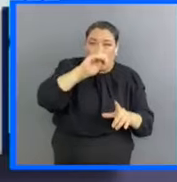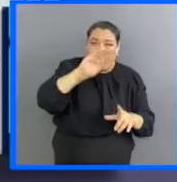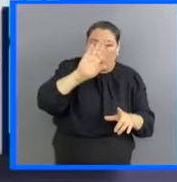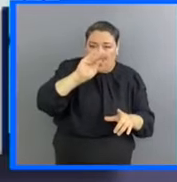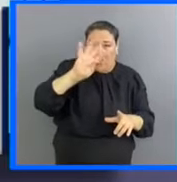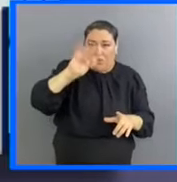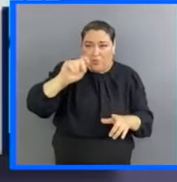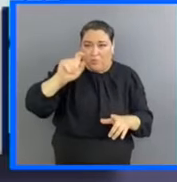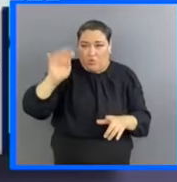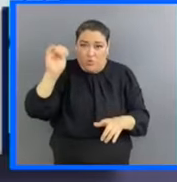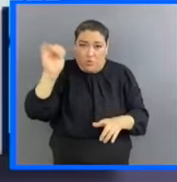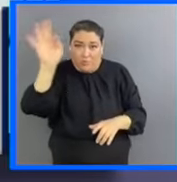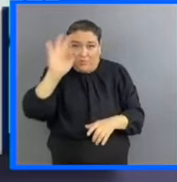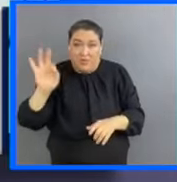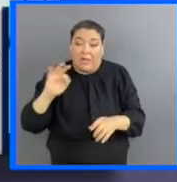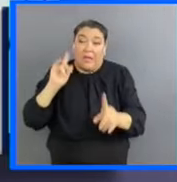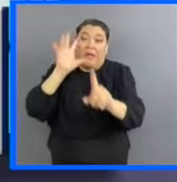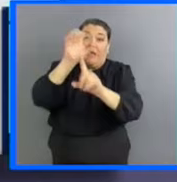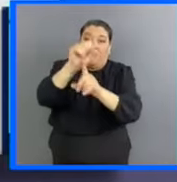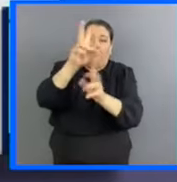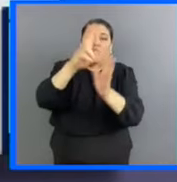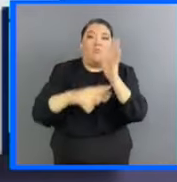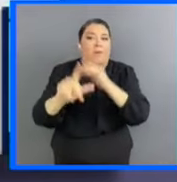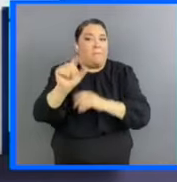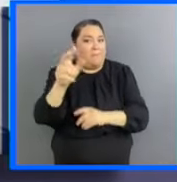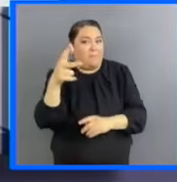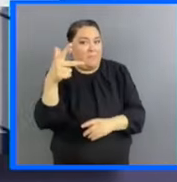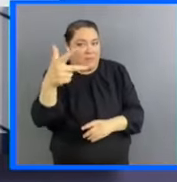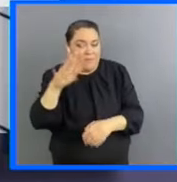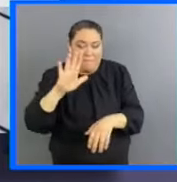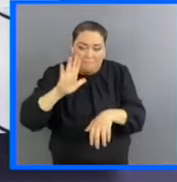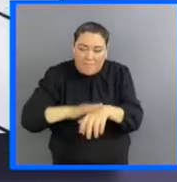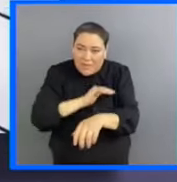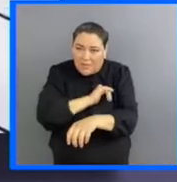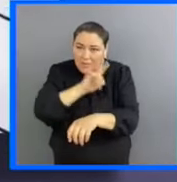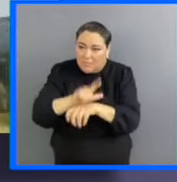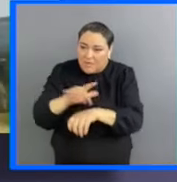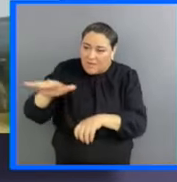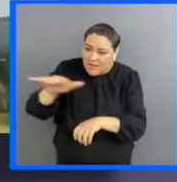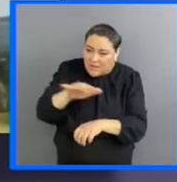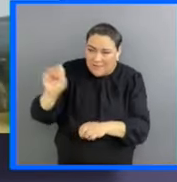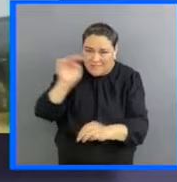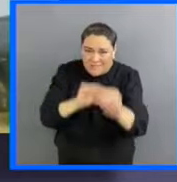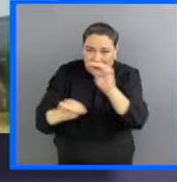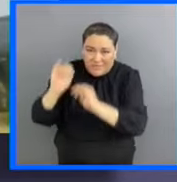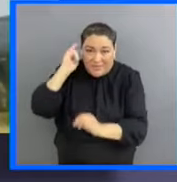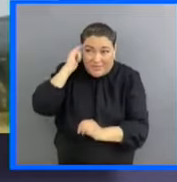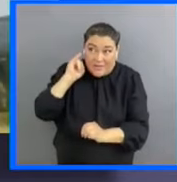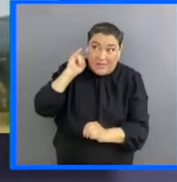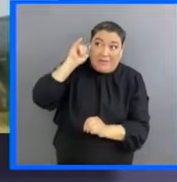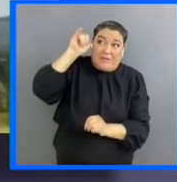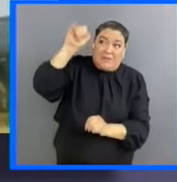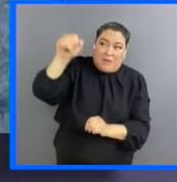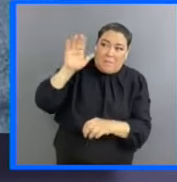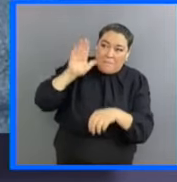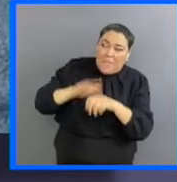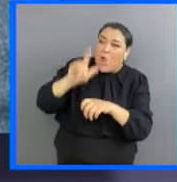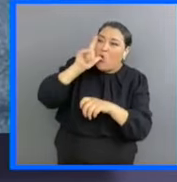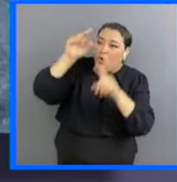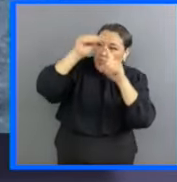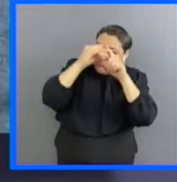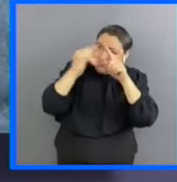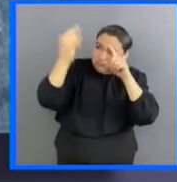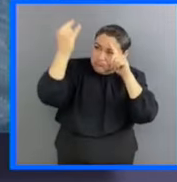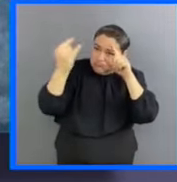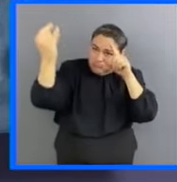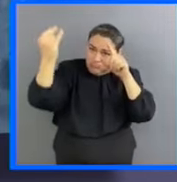para el 2028, con especial énfasis en pueblos y comunidades indígenas apartadas, donde se instalarán nuevos